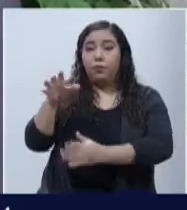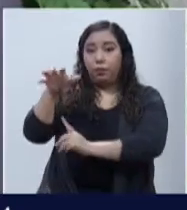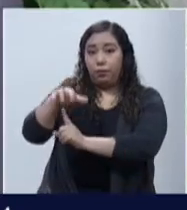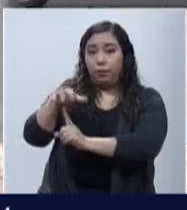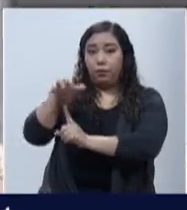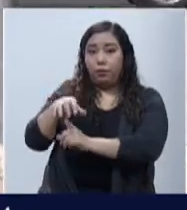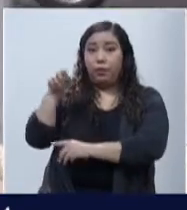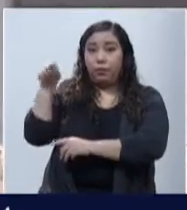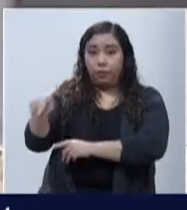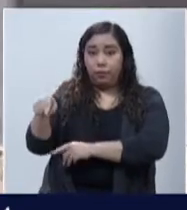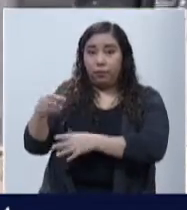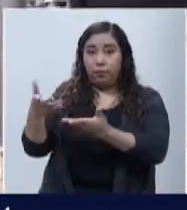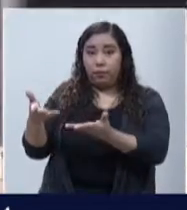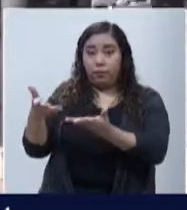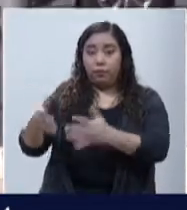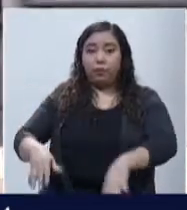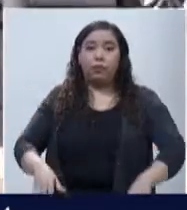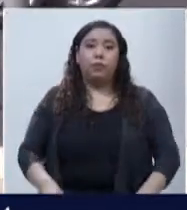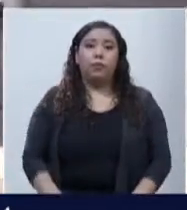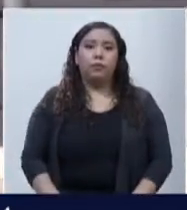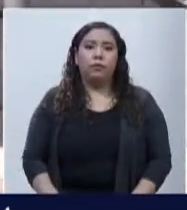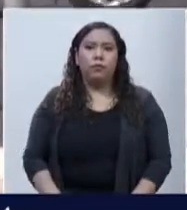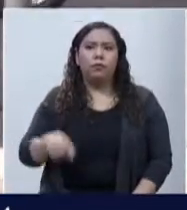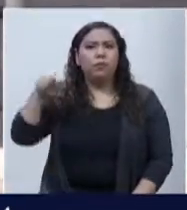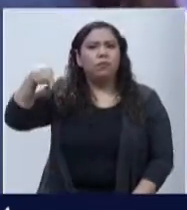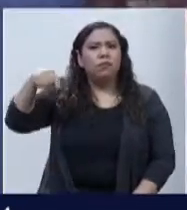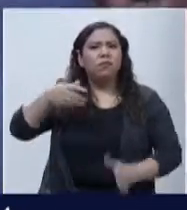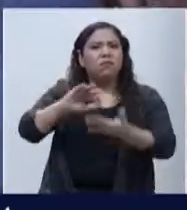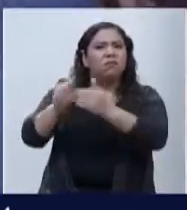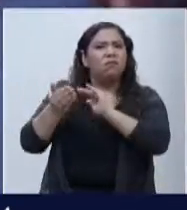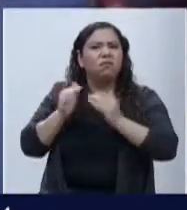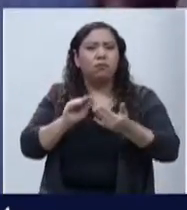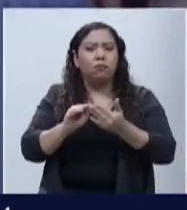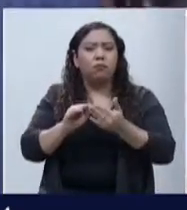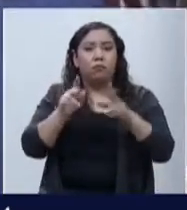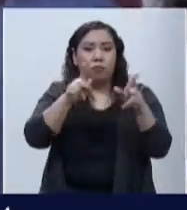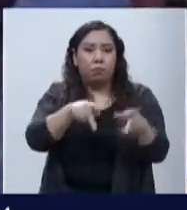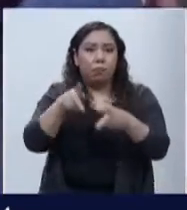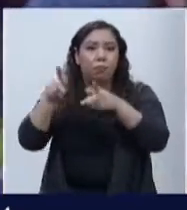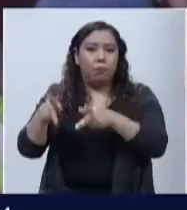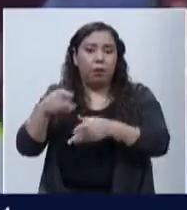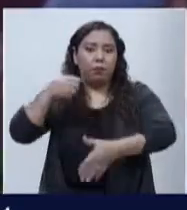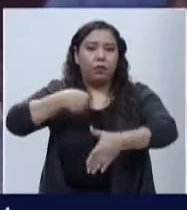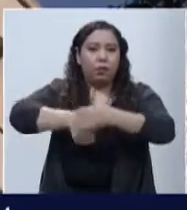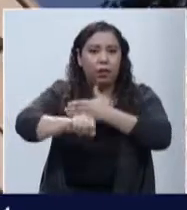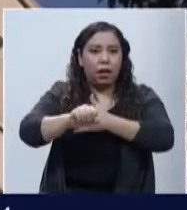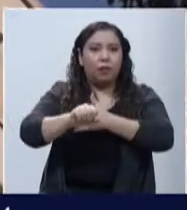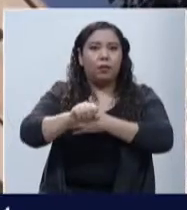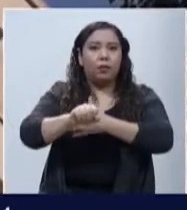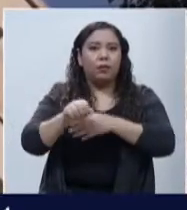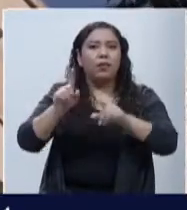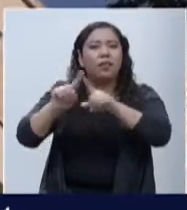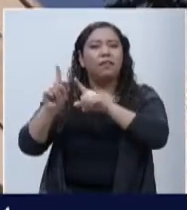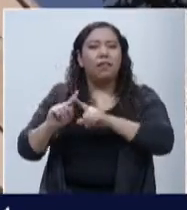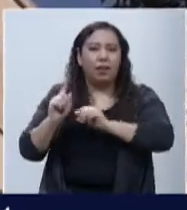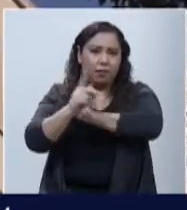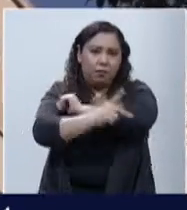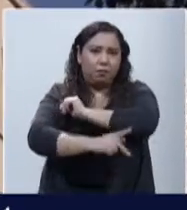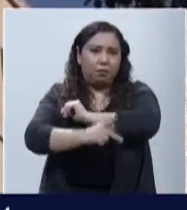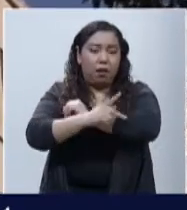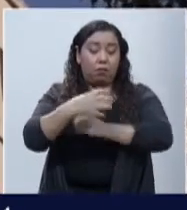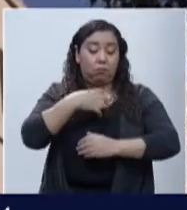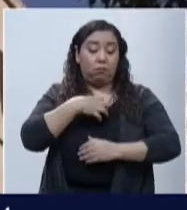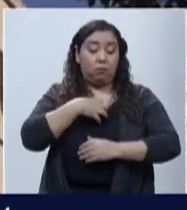jerusalén en jerusalén hay residentes que cuentan con más de una nacionalidad y que ven con entusiasmo la inauguración de la